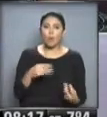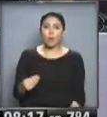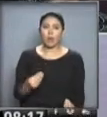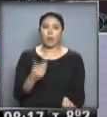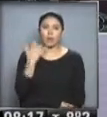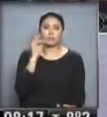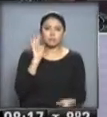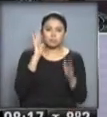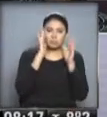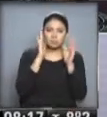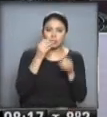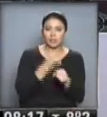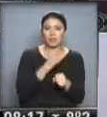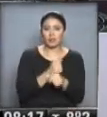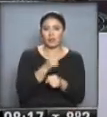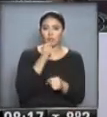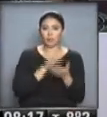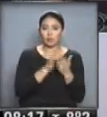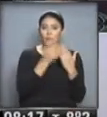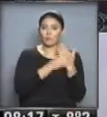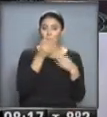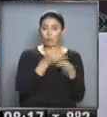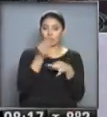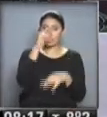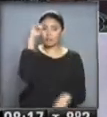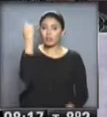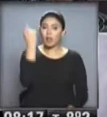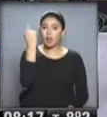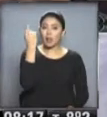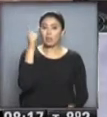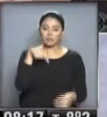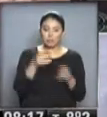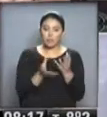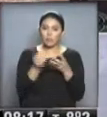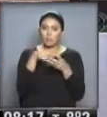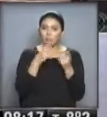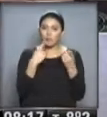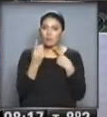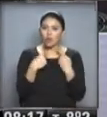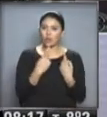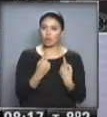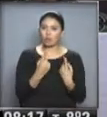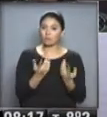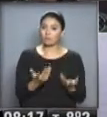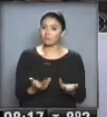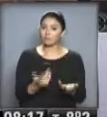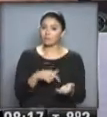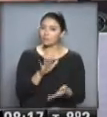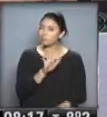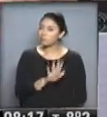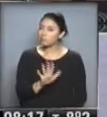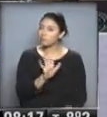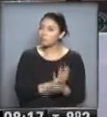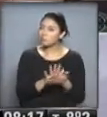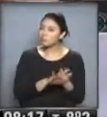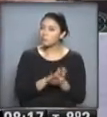acciones sostenidas del ministerio de educación de la nación este foro son muy sospechosas las